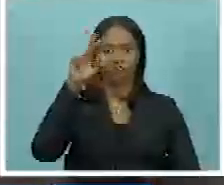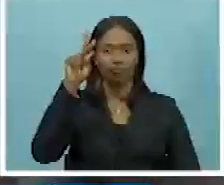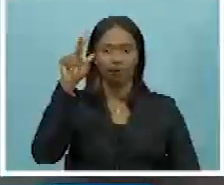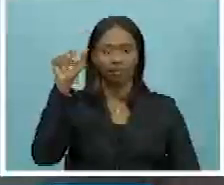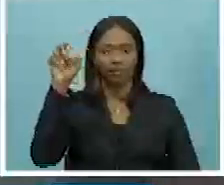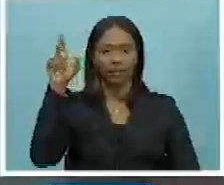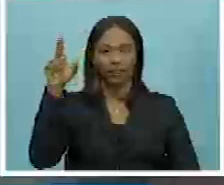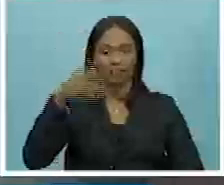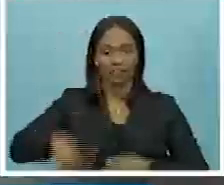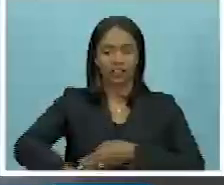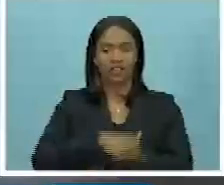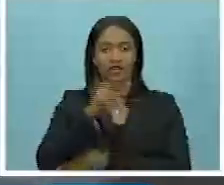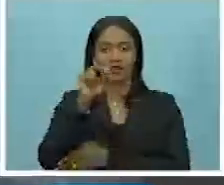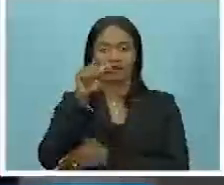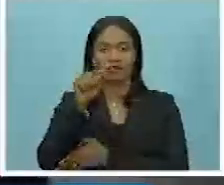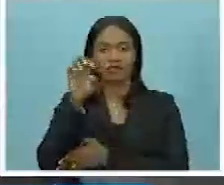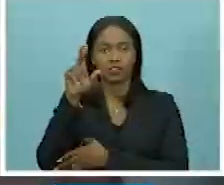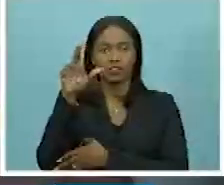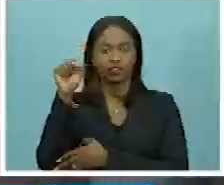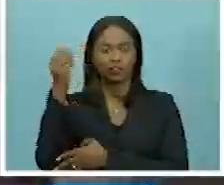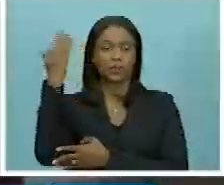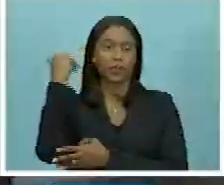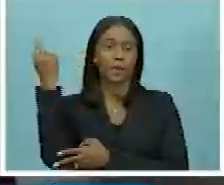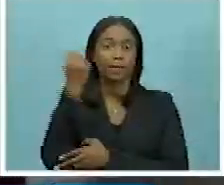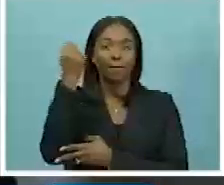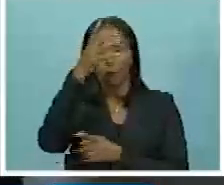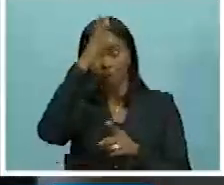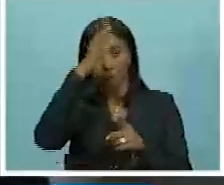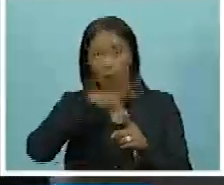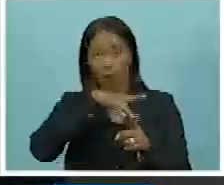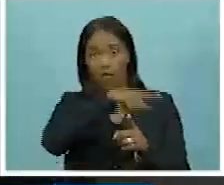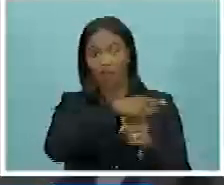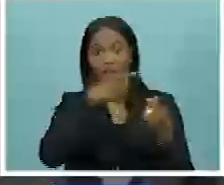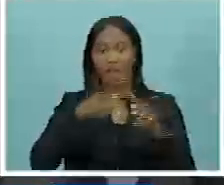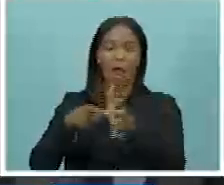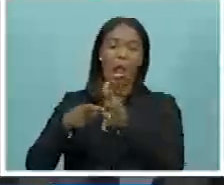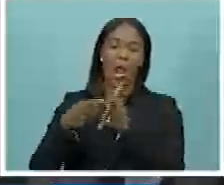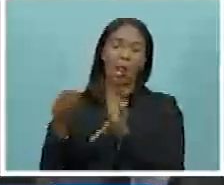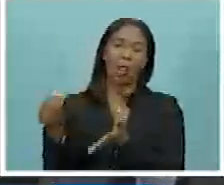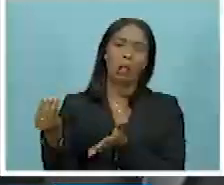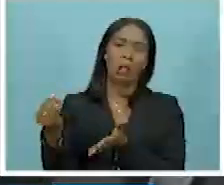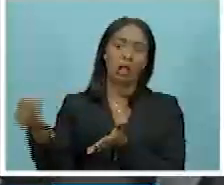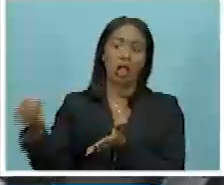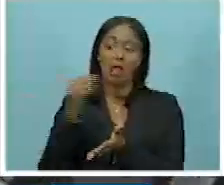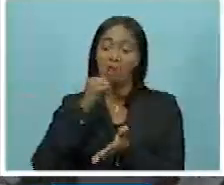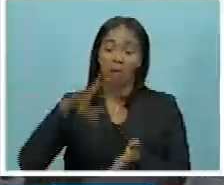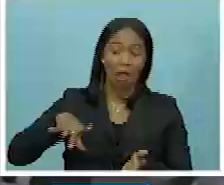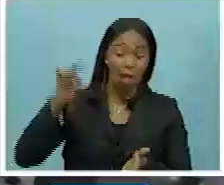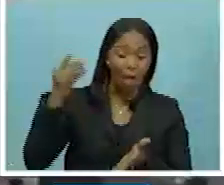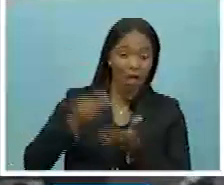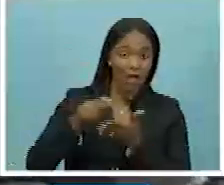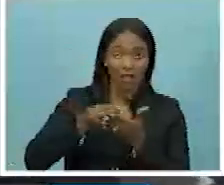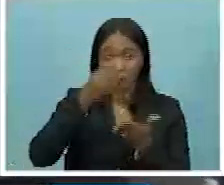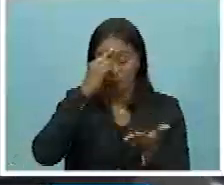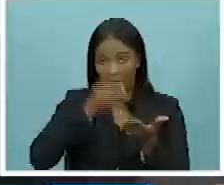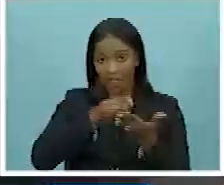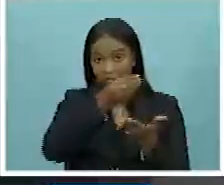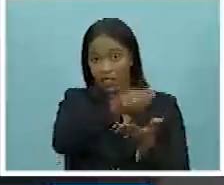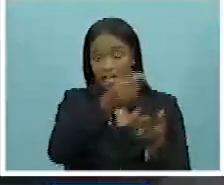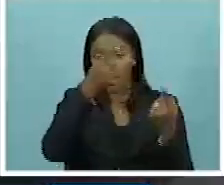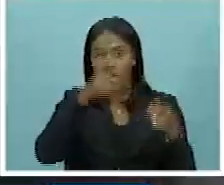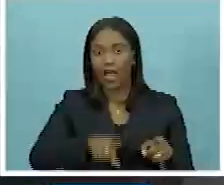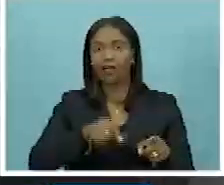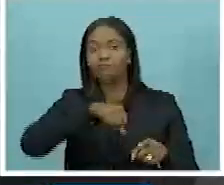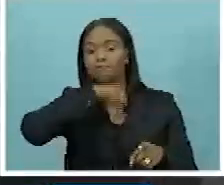de Cáceres, el pasado martes, cuando el agresor, tras exigirle dinero y esta no hallar monedas para darle, cometió